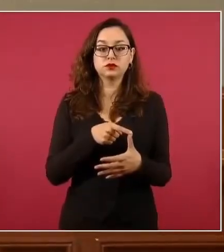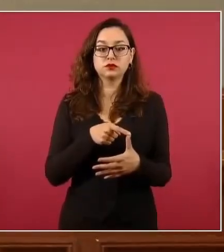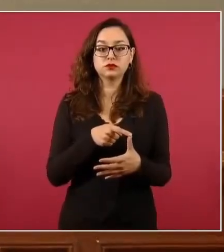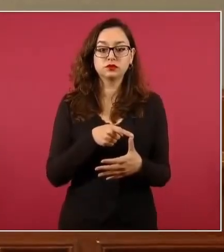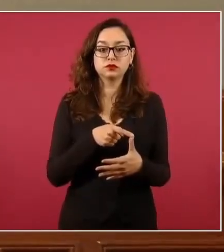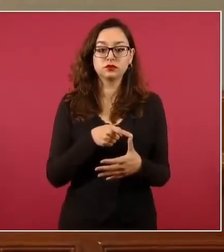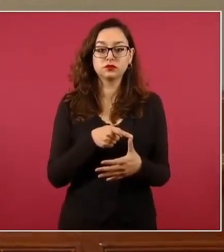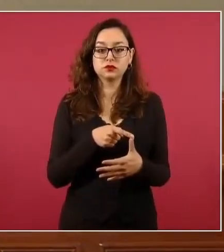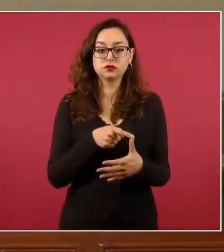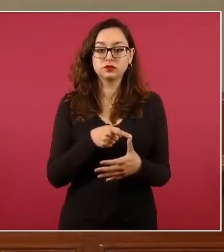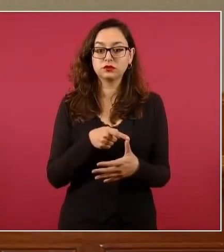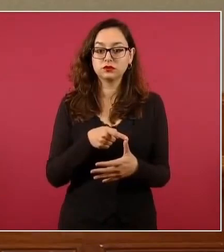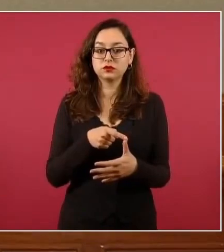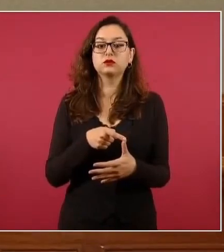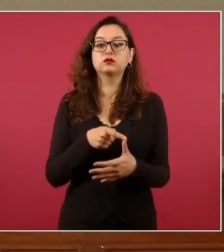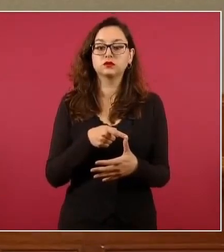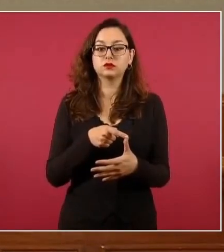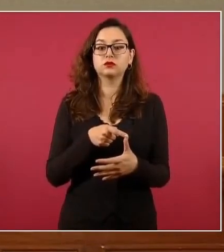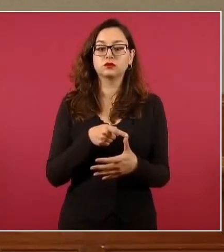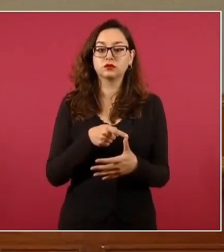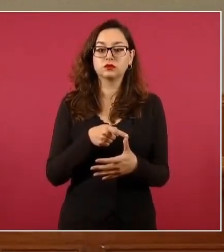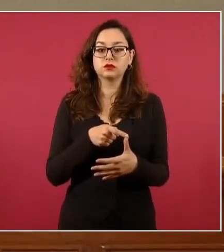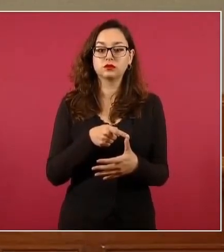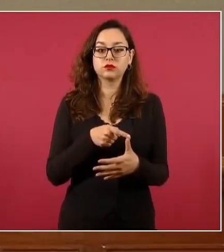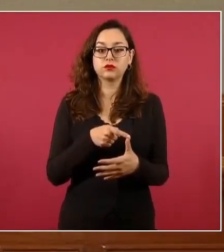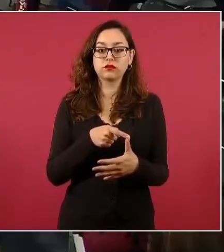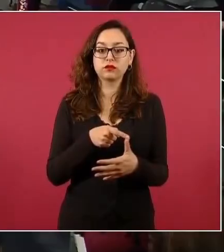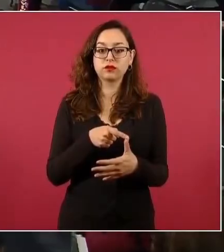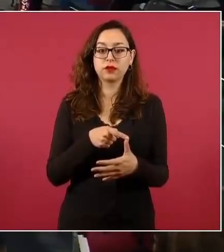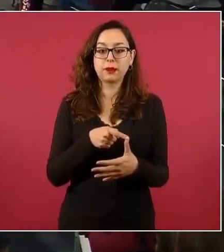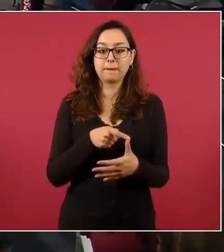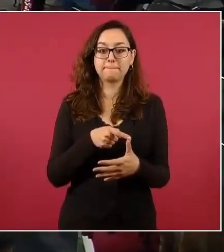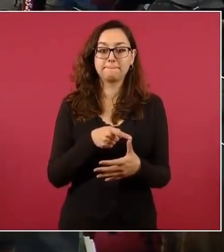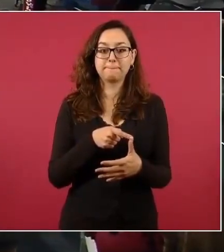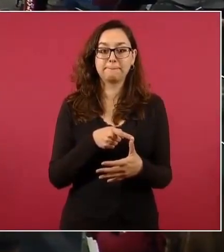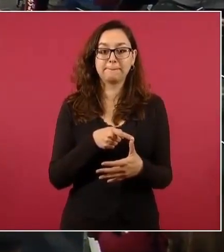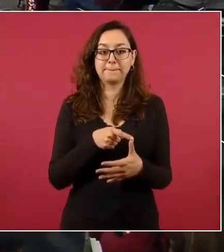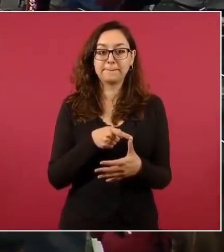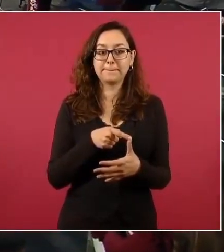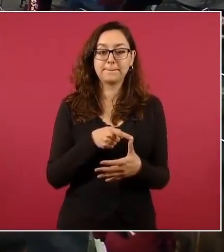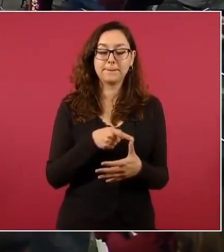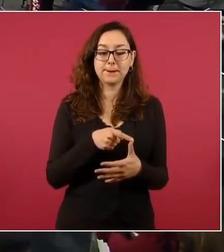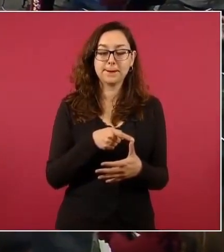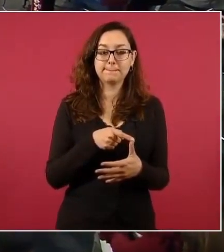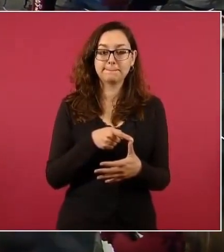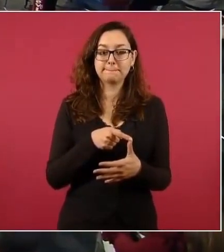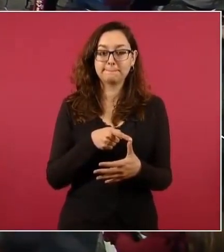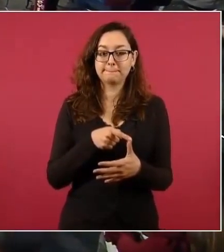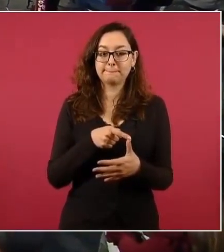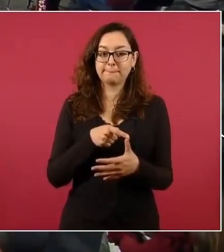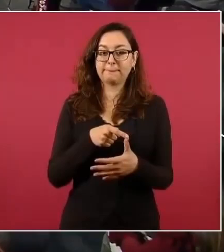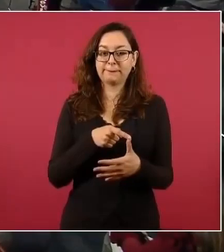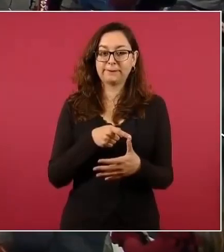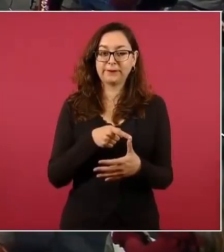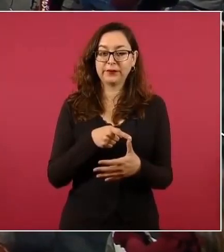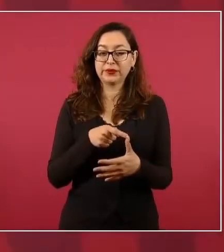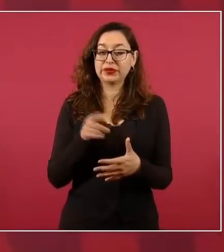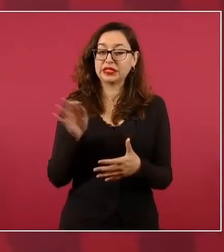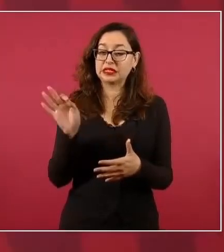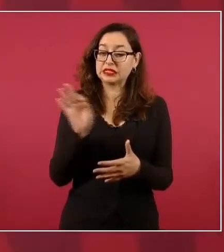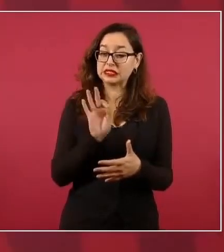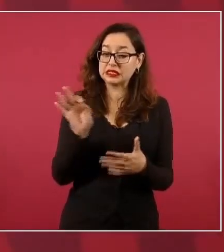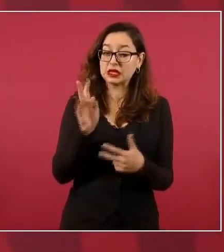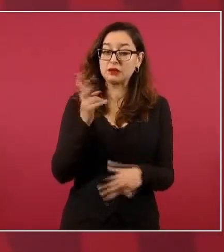Está, sí, por confirmarse, pero es muy probable que esté